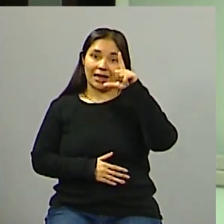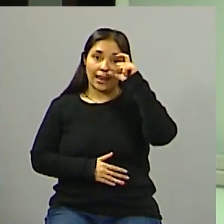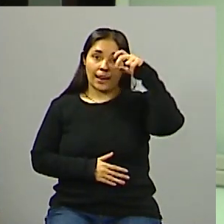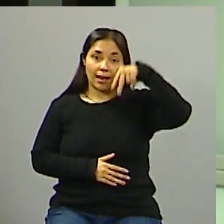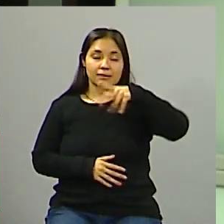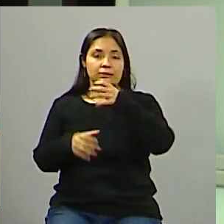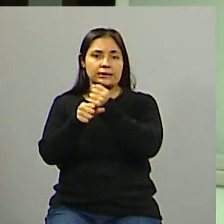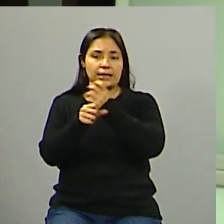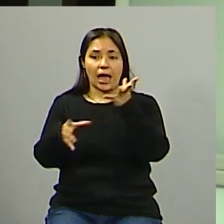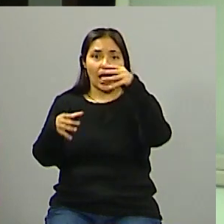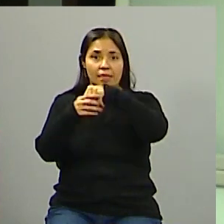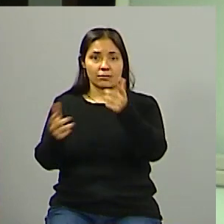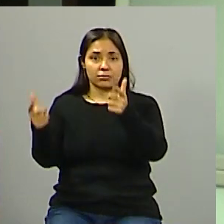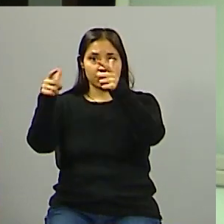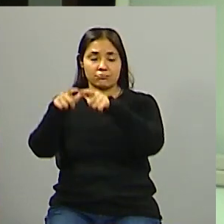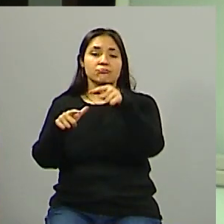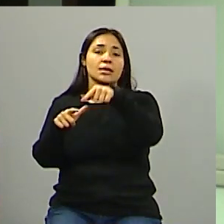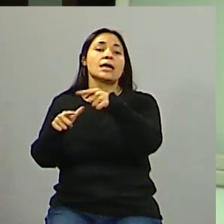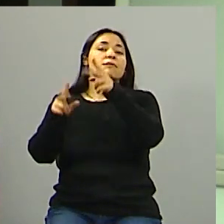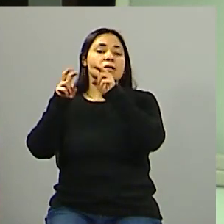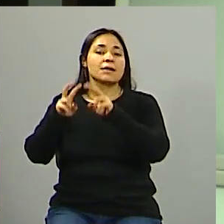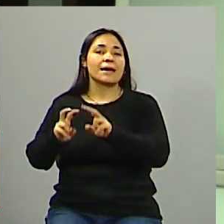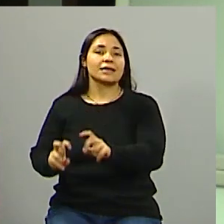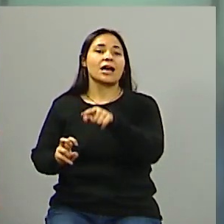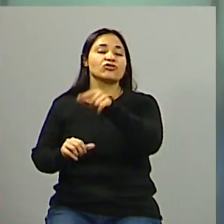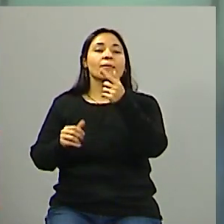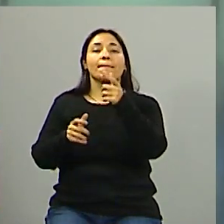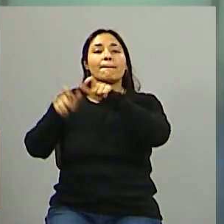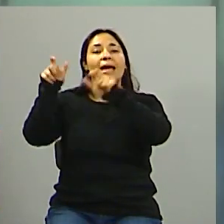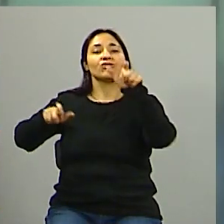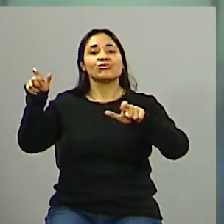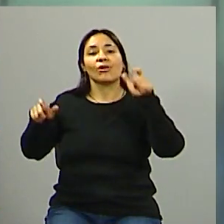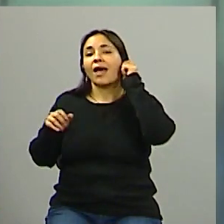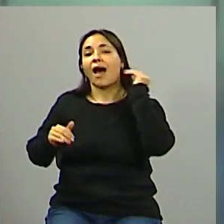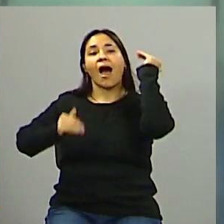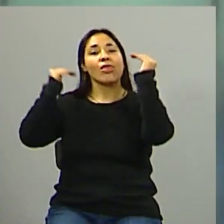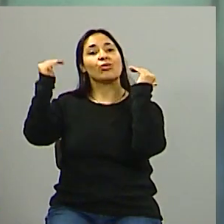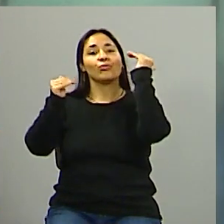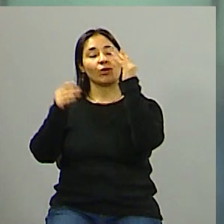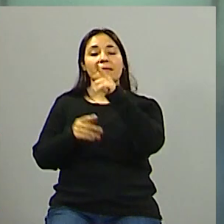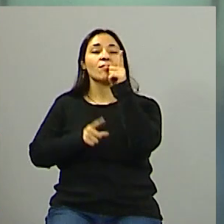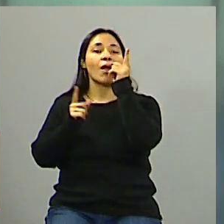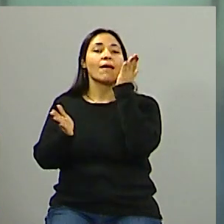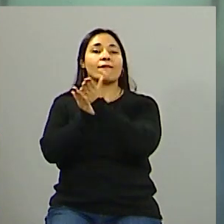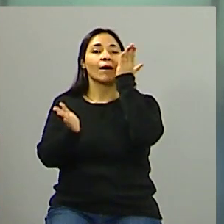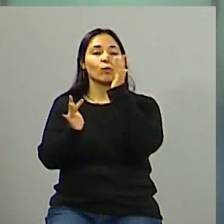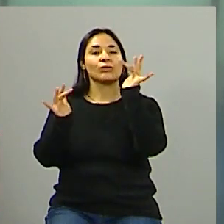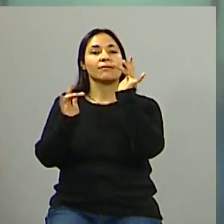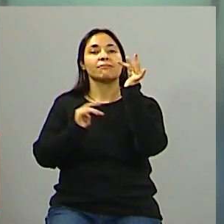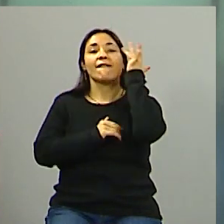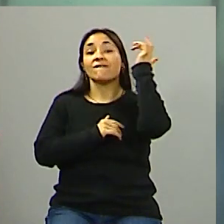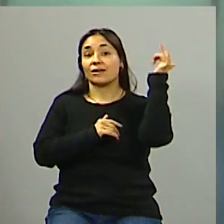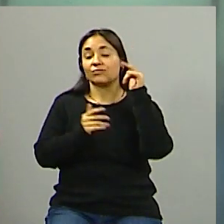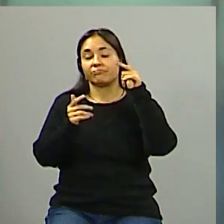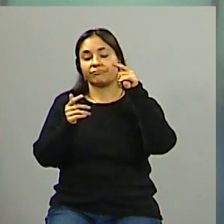Envejecimiento Poblacional de la Facultad de Ciencias Políticas y Sociales de la Universidad Nacional de Cuyo. Belén, sabemos